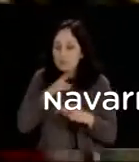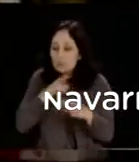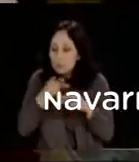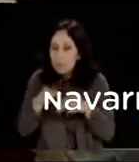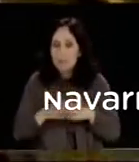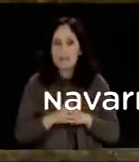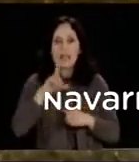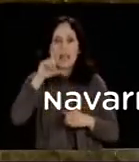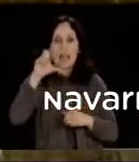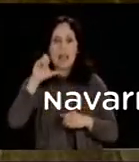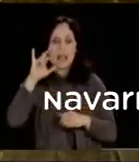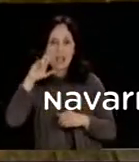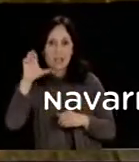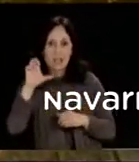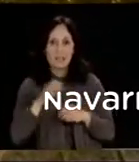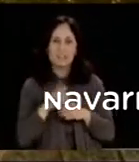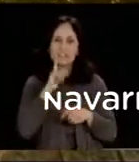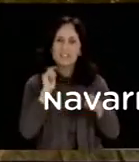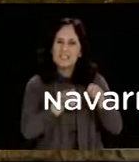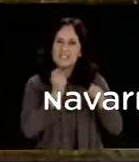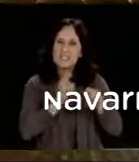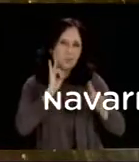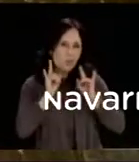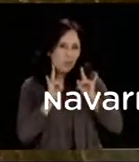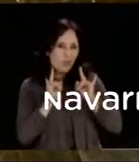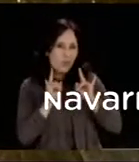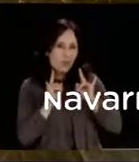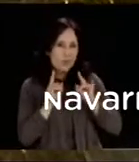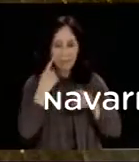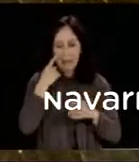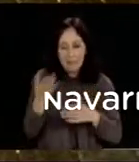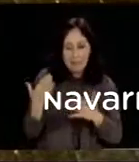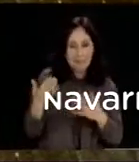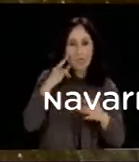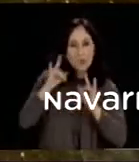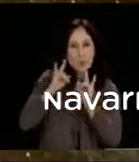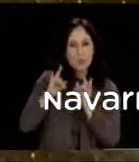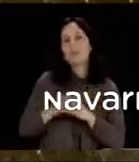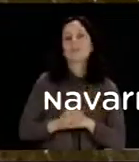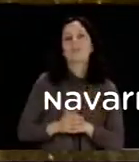llamas? Leire. ¿Para qué es la sartén? ¿Para hacer ruido? Pues vamos a hacer un poco de ruido, ¿no?